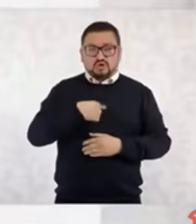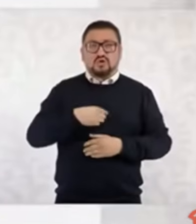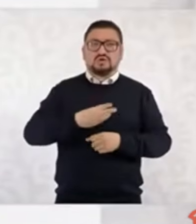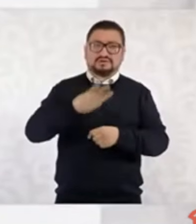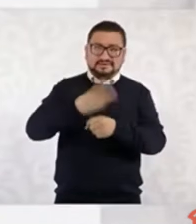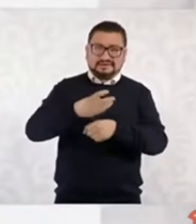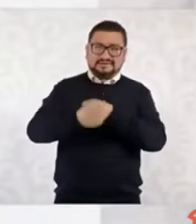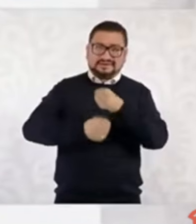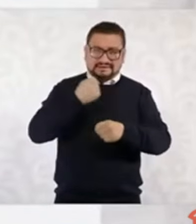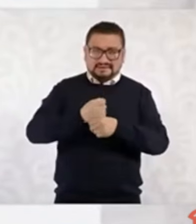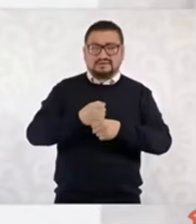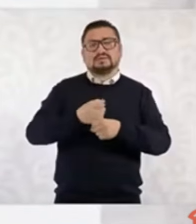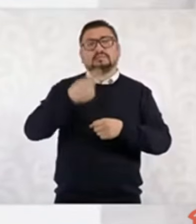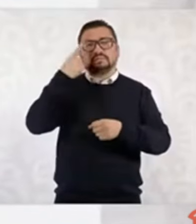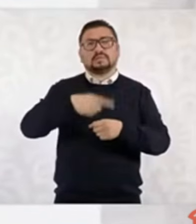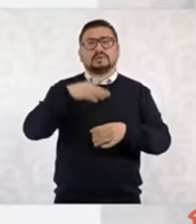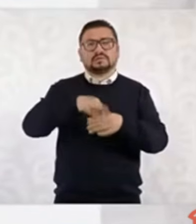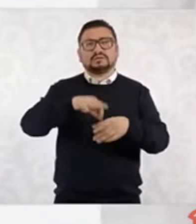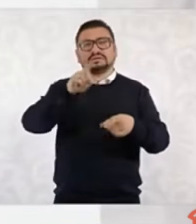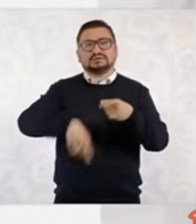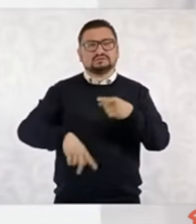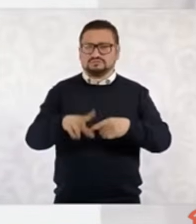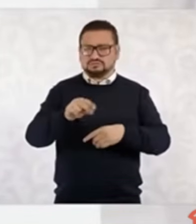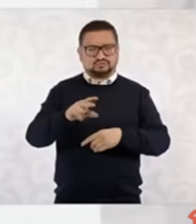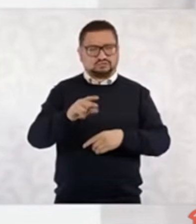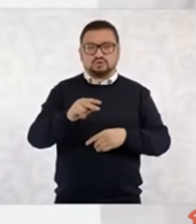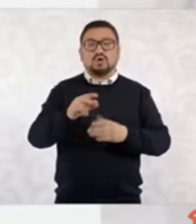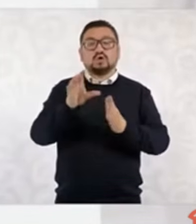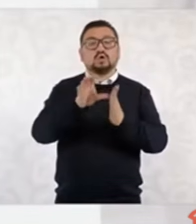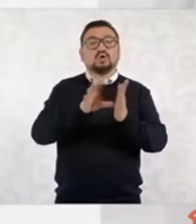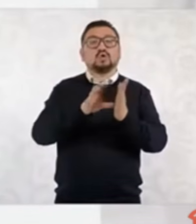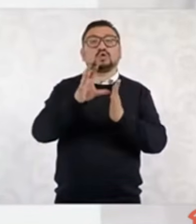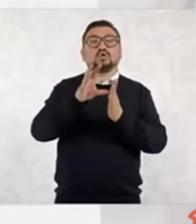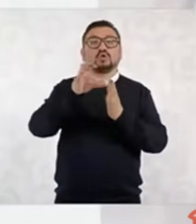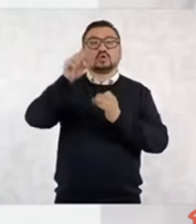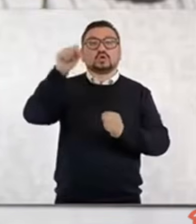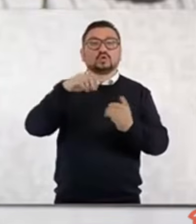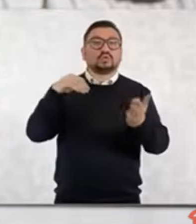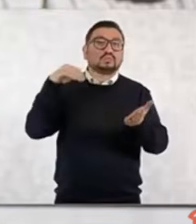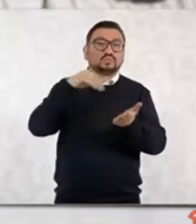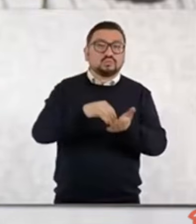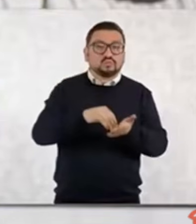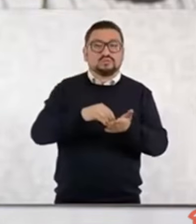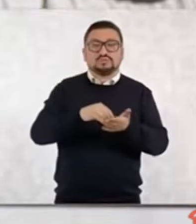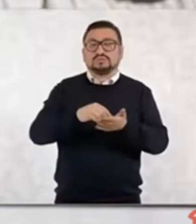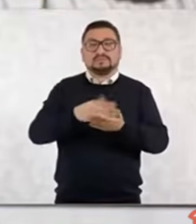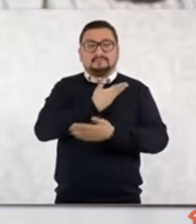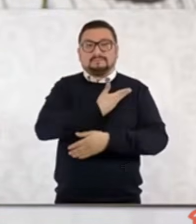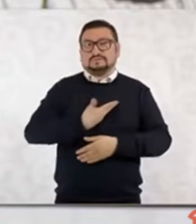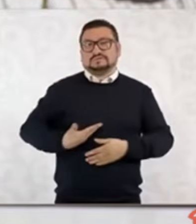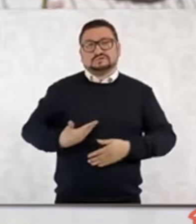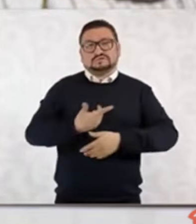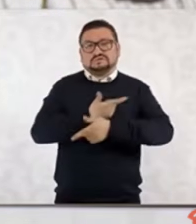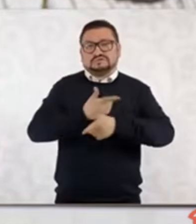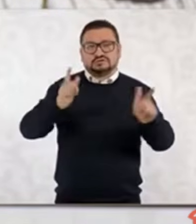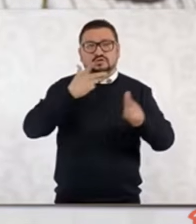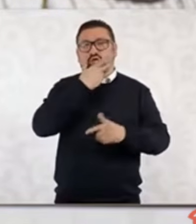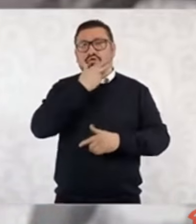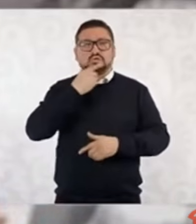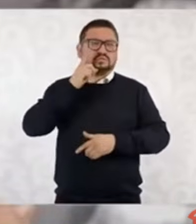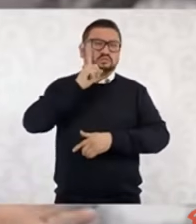3er año por la revocación, sino vamos a poner en la Constitución que cualquier presidente o